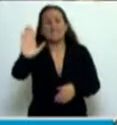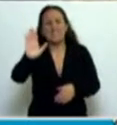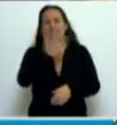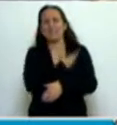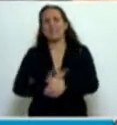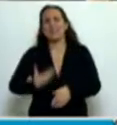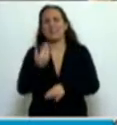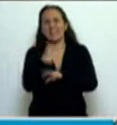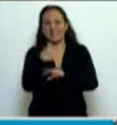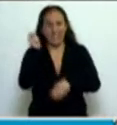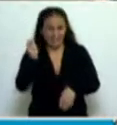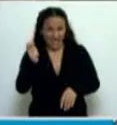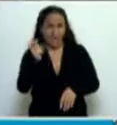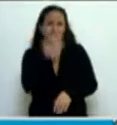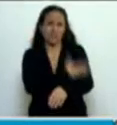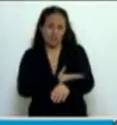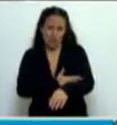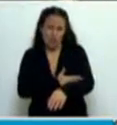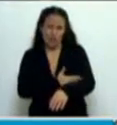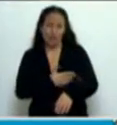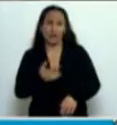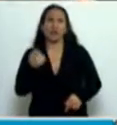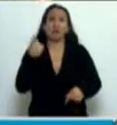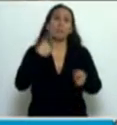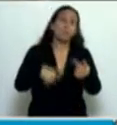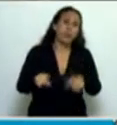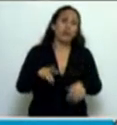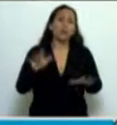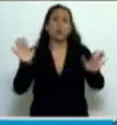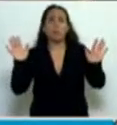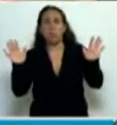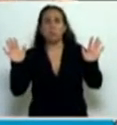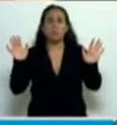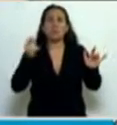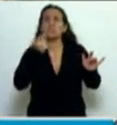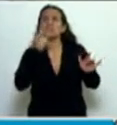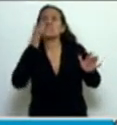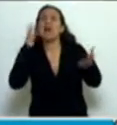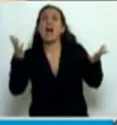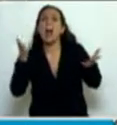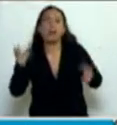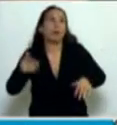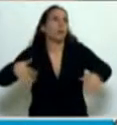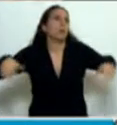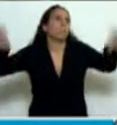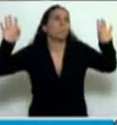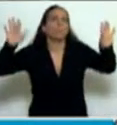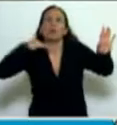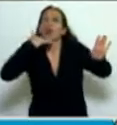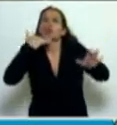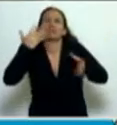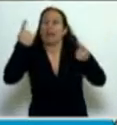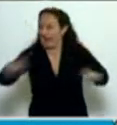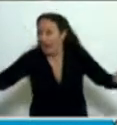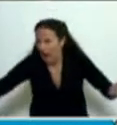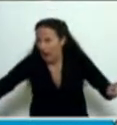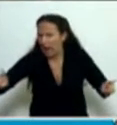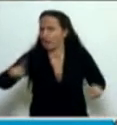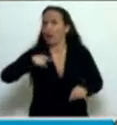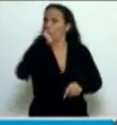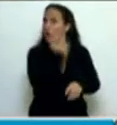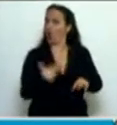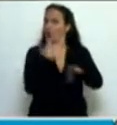demostrar cuál es la actitud del gobierno, cómo quiere defender el patrimonio nacional, porque yo no creo que cambie la composición de la Cámara, porque estoy convencido de que